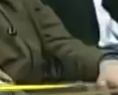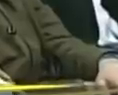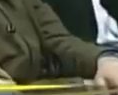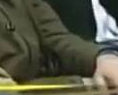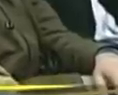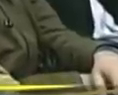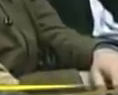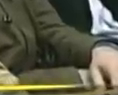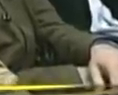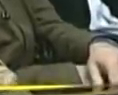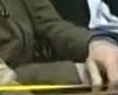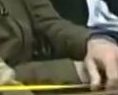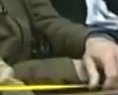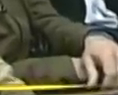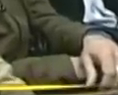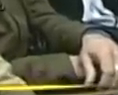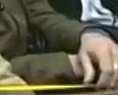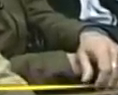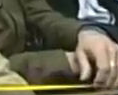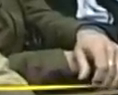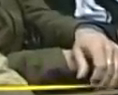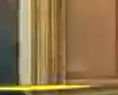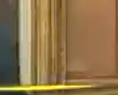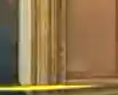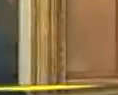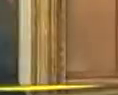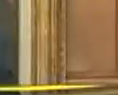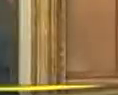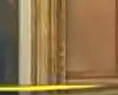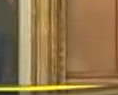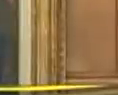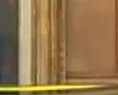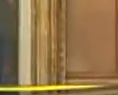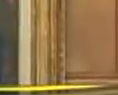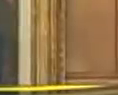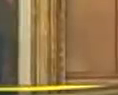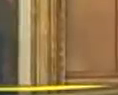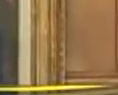A todas y a todos. Y a todes.